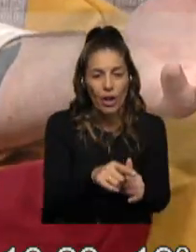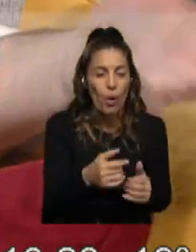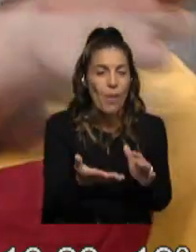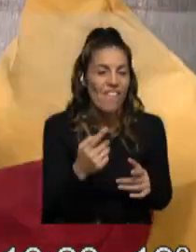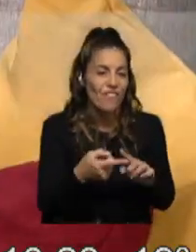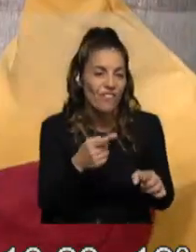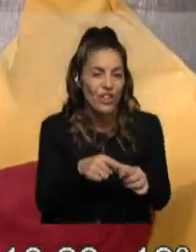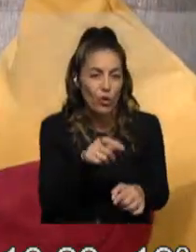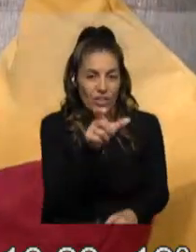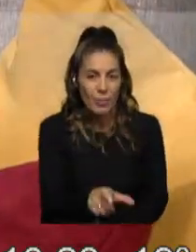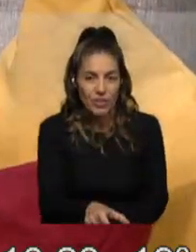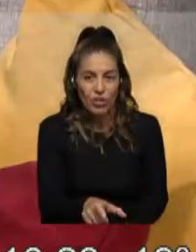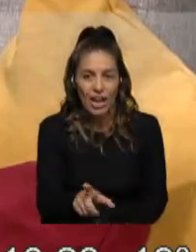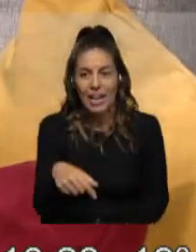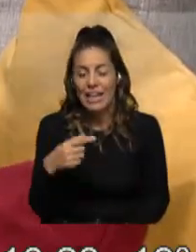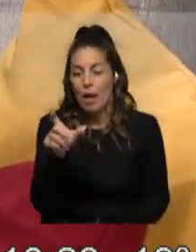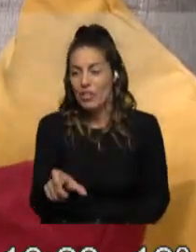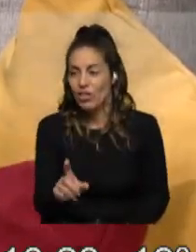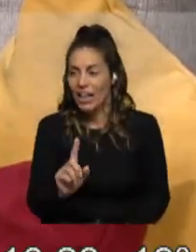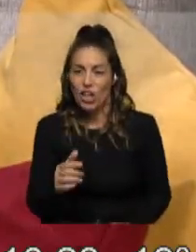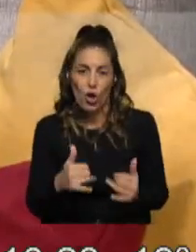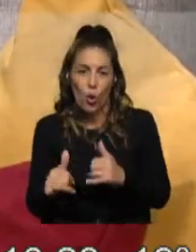vínculo que la persona que no juega. O sea,